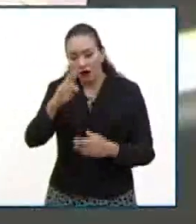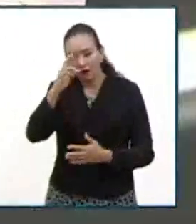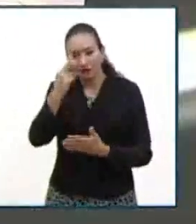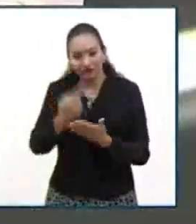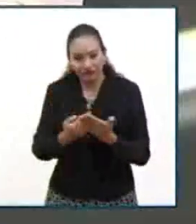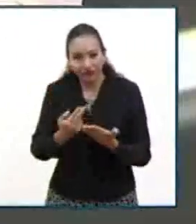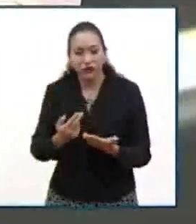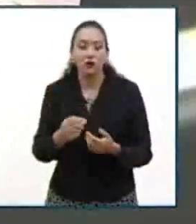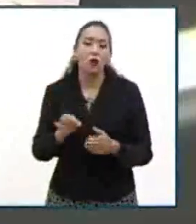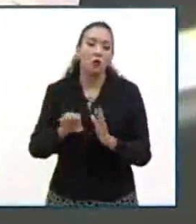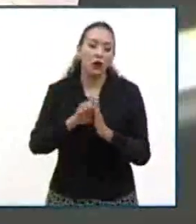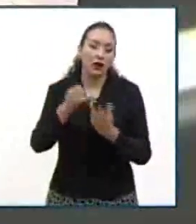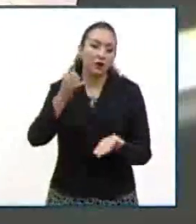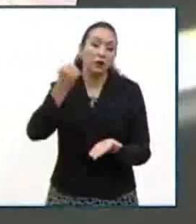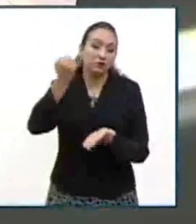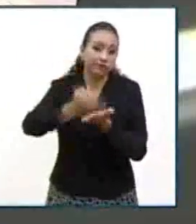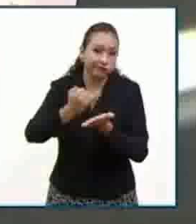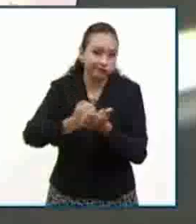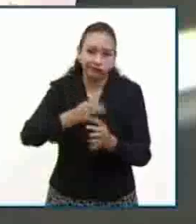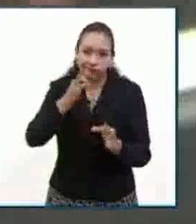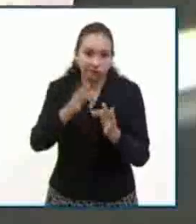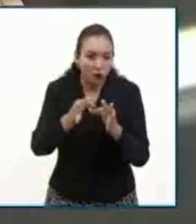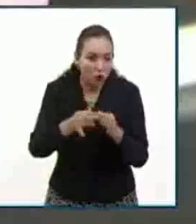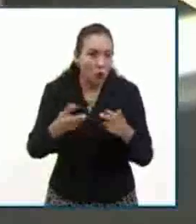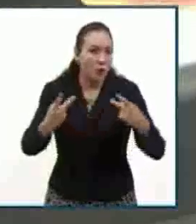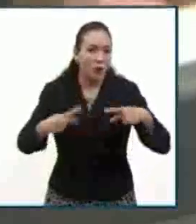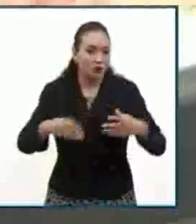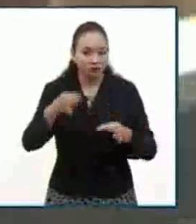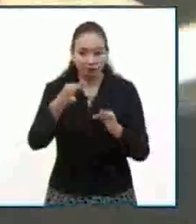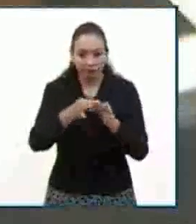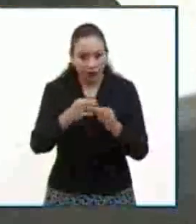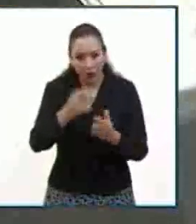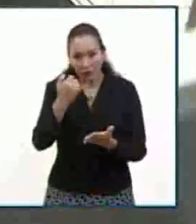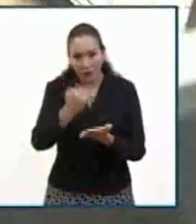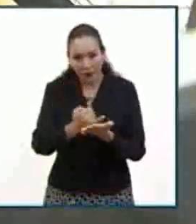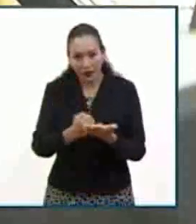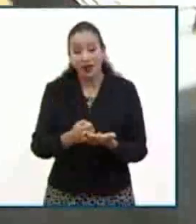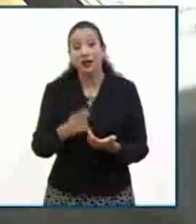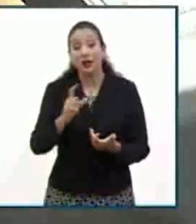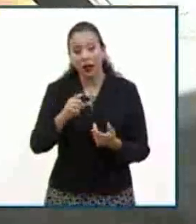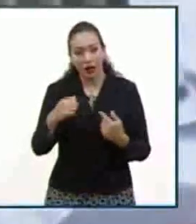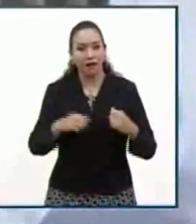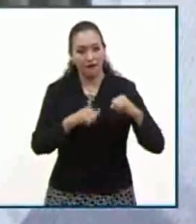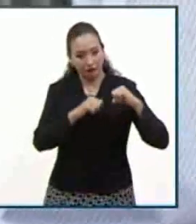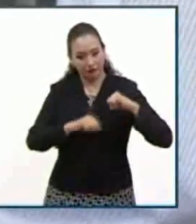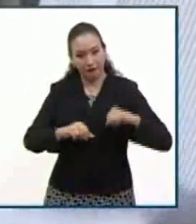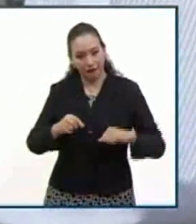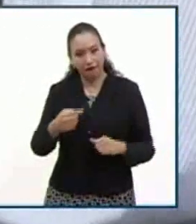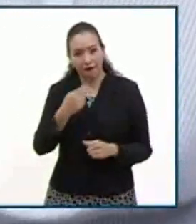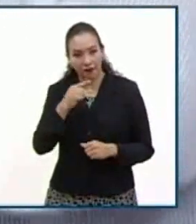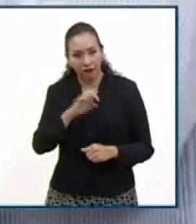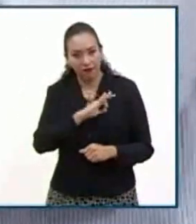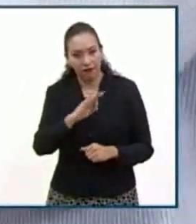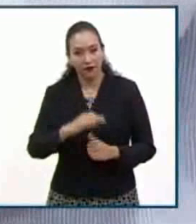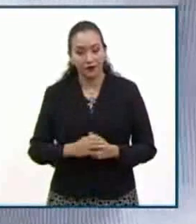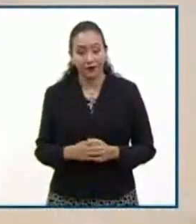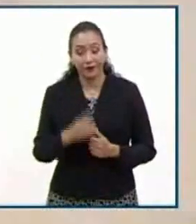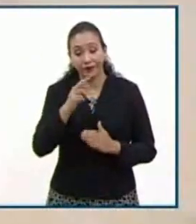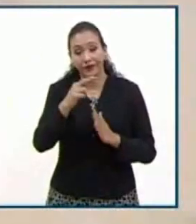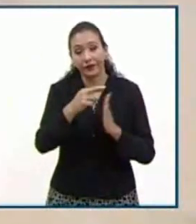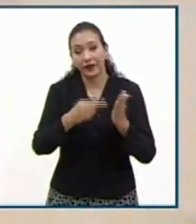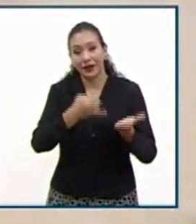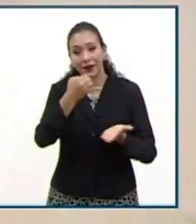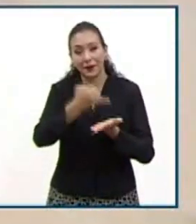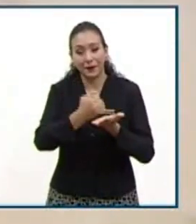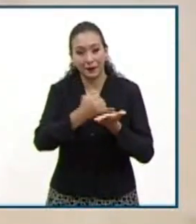la comisión de un delito fiscal o que deseche el medio de impugnación interpuesto contra esa decisión. Explicó que el Código Fiscal de